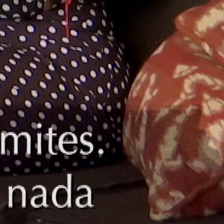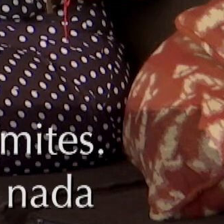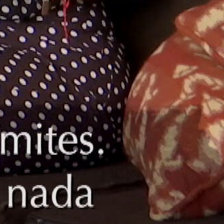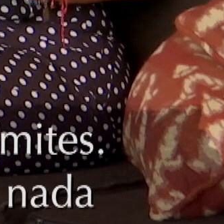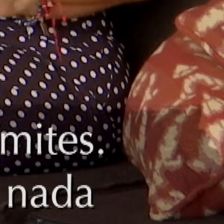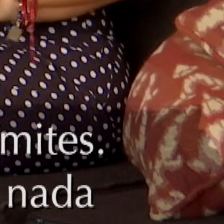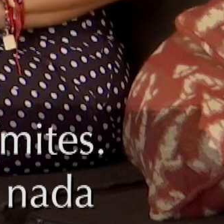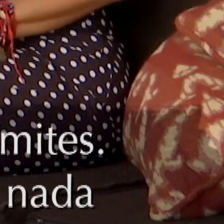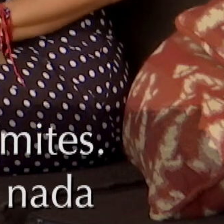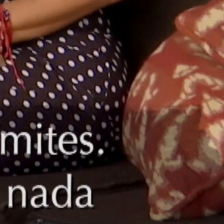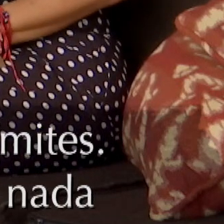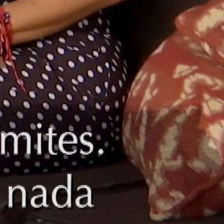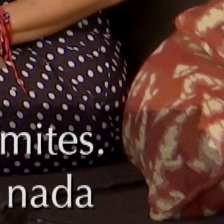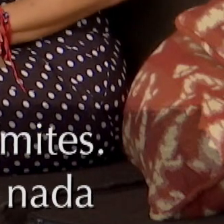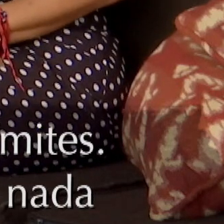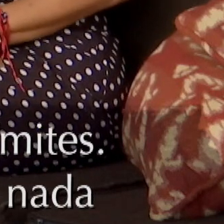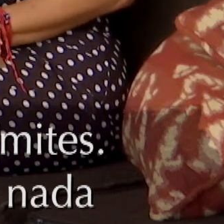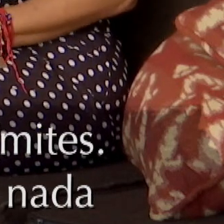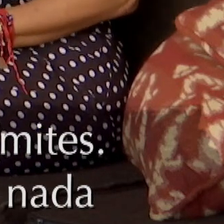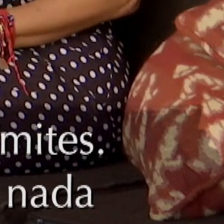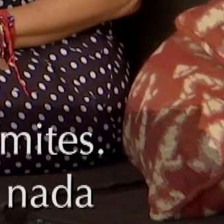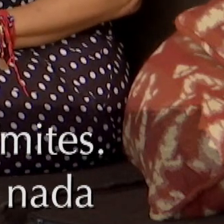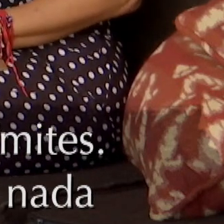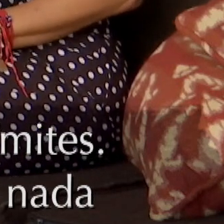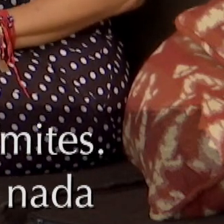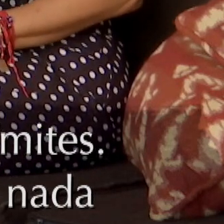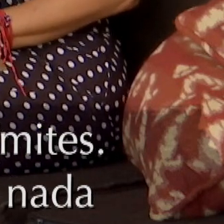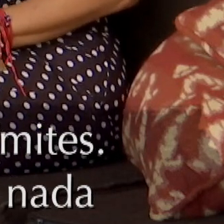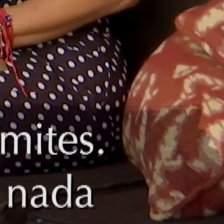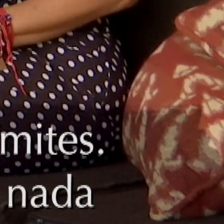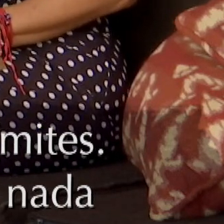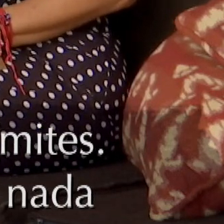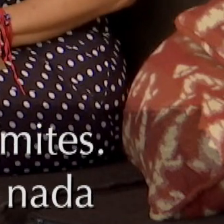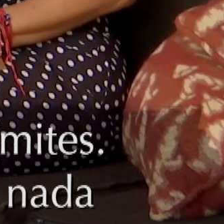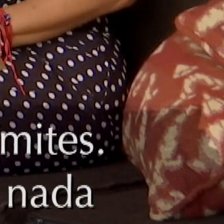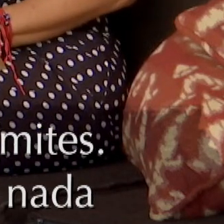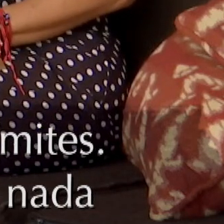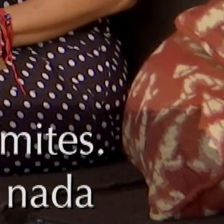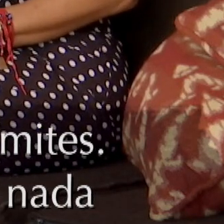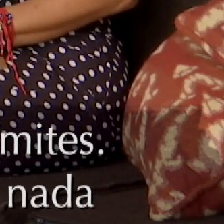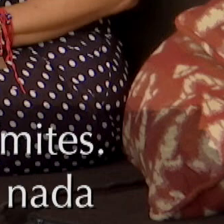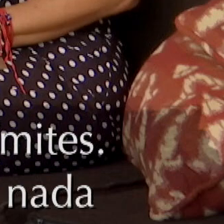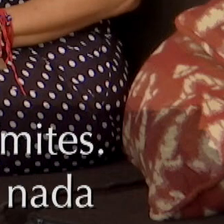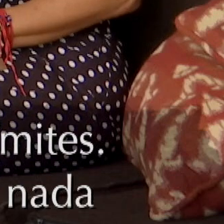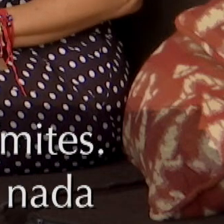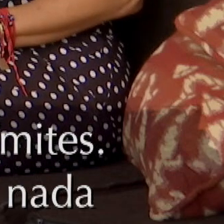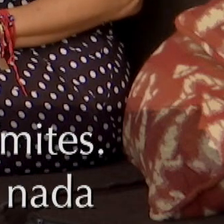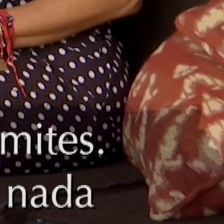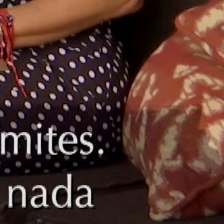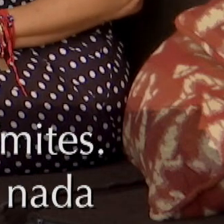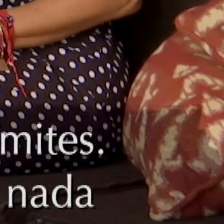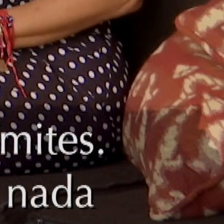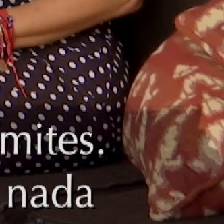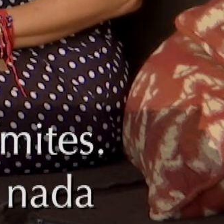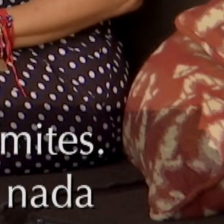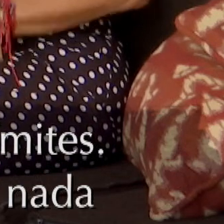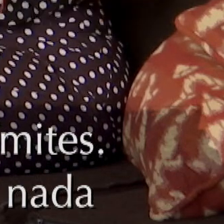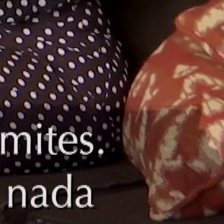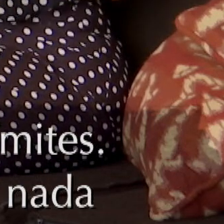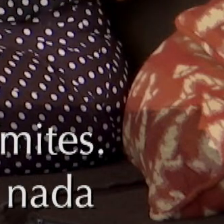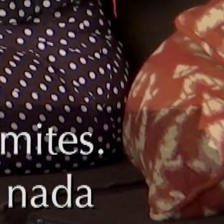bien. El tema de hoy, cómo decir no y poner límites. Bueno, pues muy